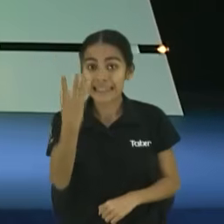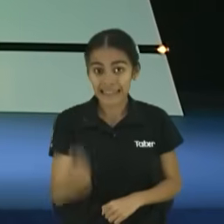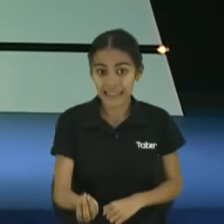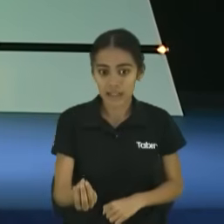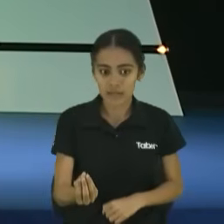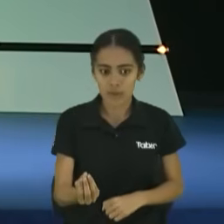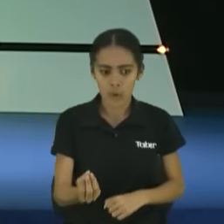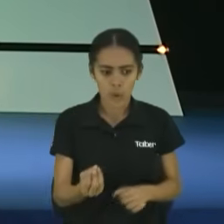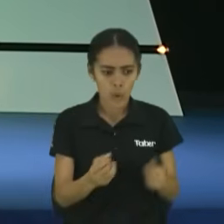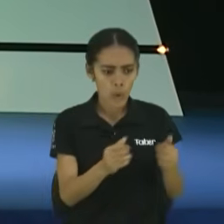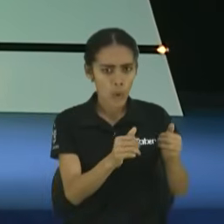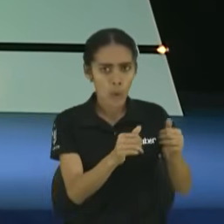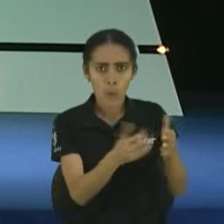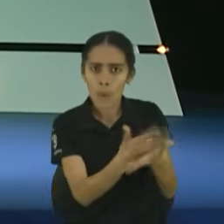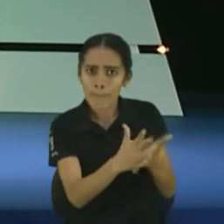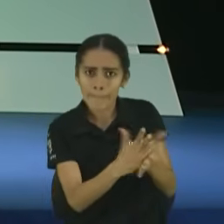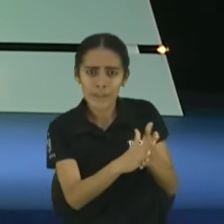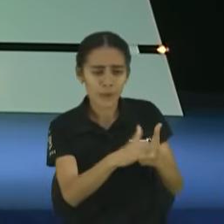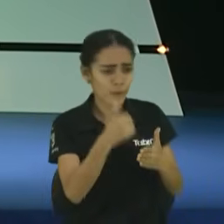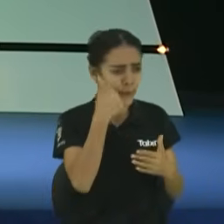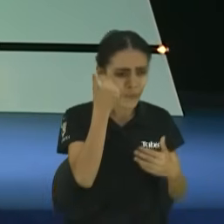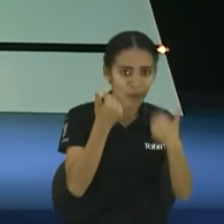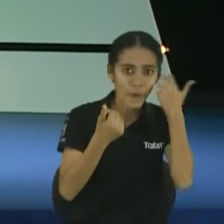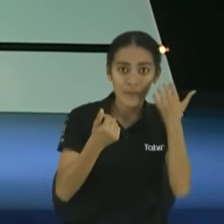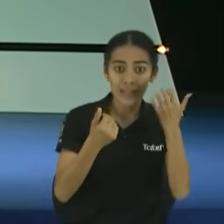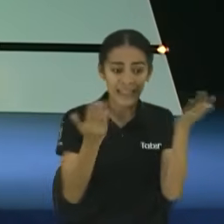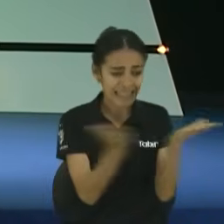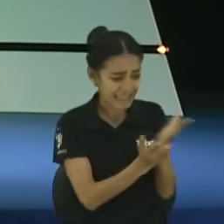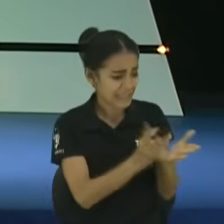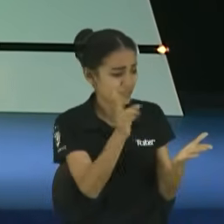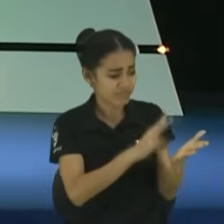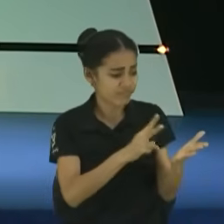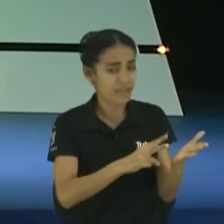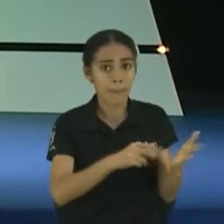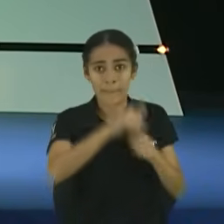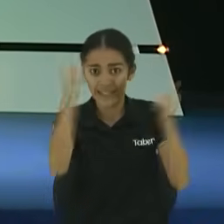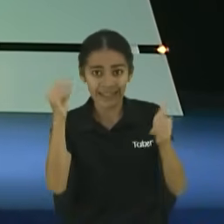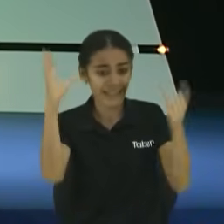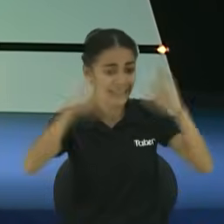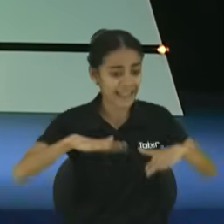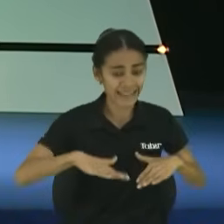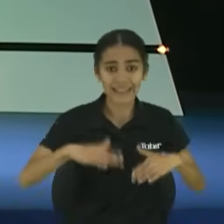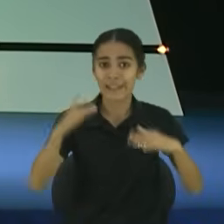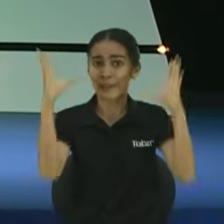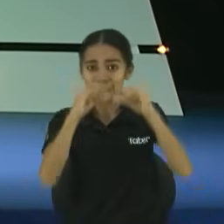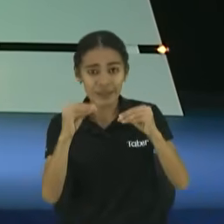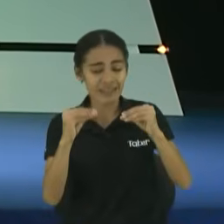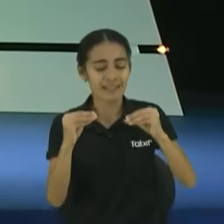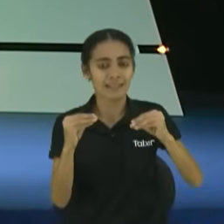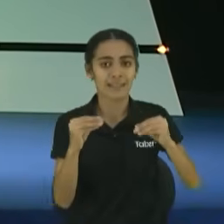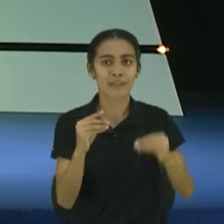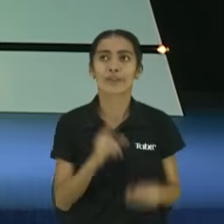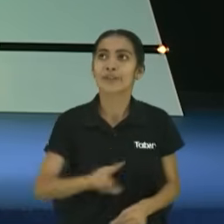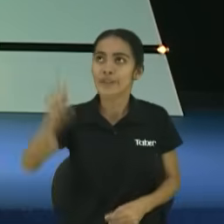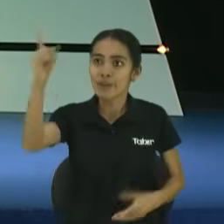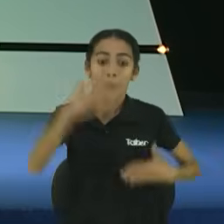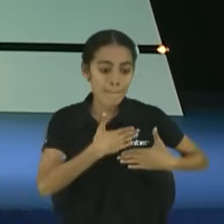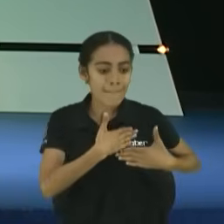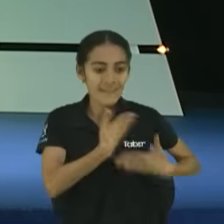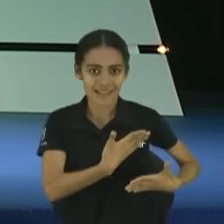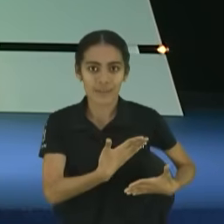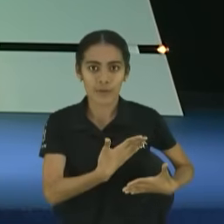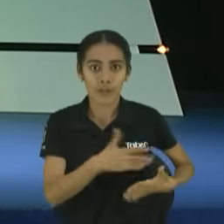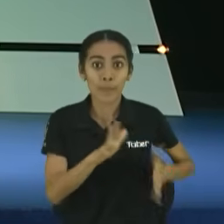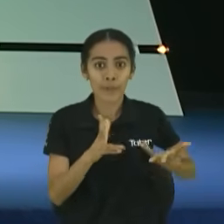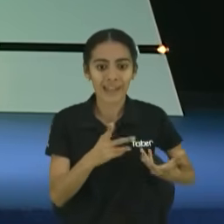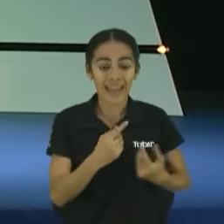jóvenes, habiendo leído la palabra mañana, tarde y noche, habiendo orado mañana, tarde y noche, Dios de él tuvo misericordia y hoy le reconoce